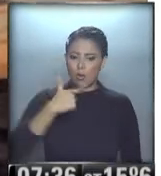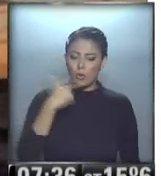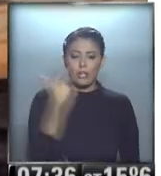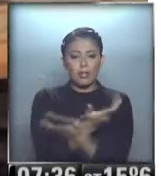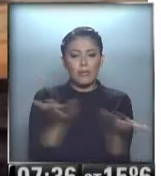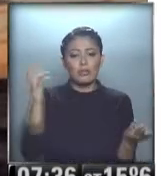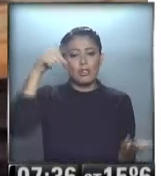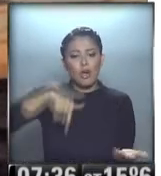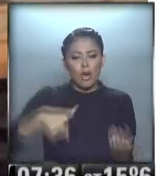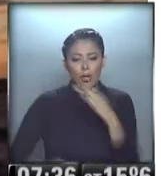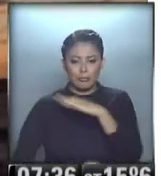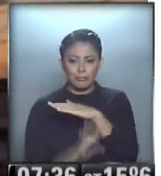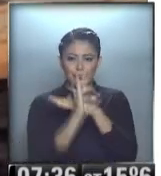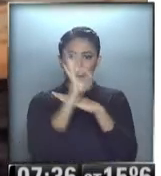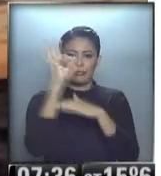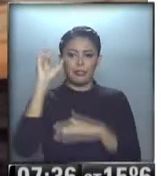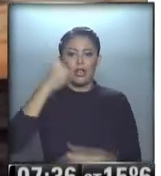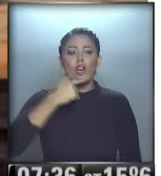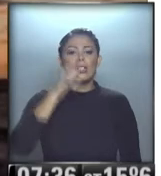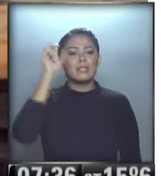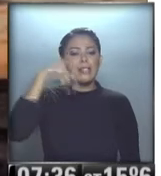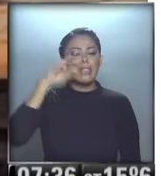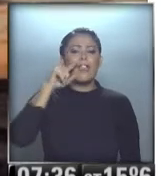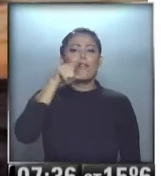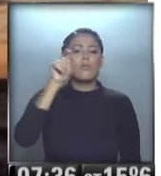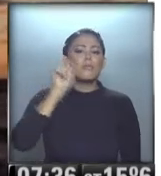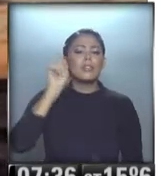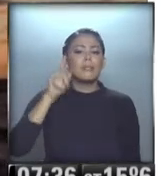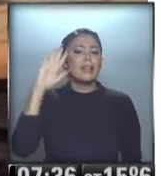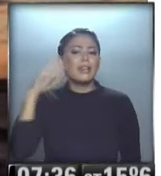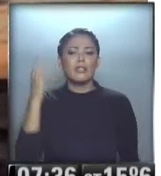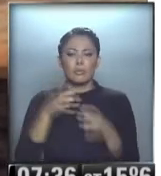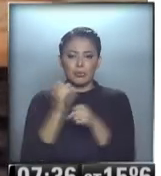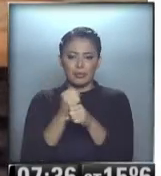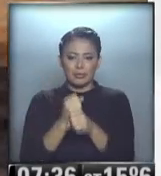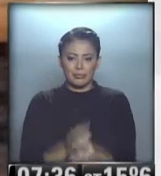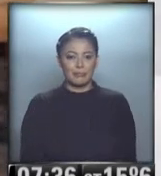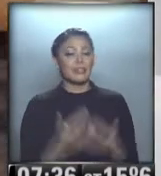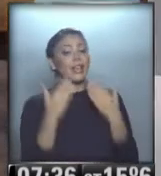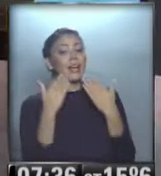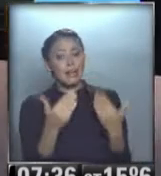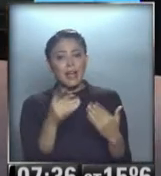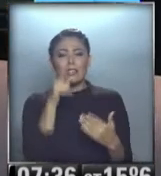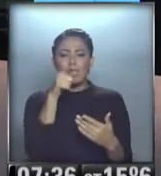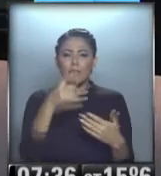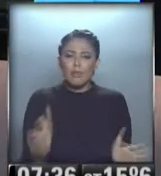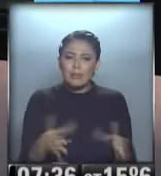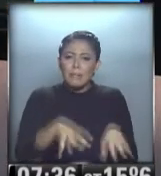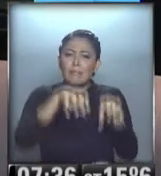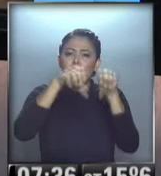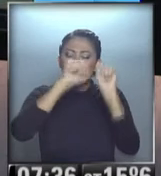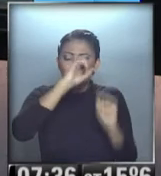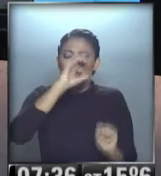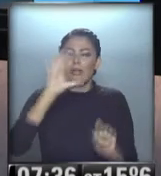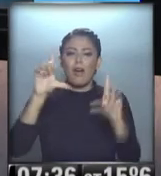del día de hoy en Ostende. Un beso para vos y nuestra querida Nadia y equipo. Gracias, Tere, que madrugás para mandarnos estas fotos